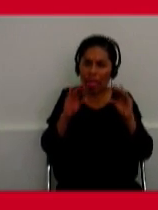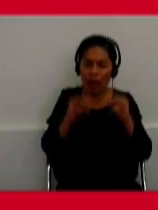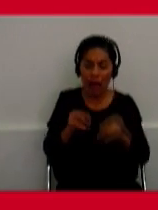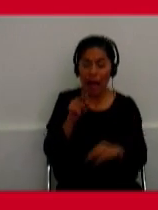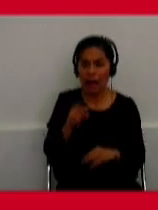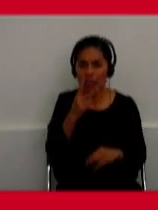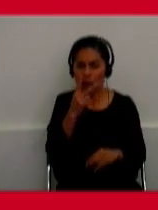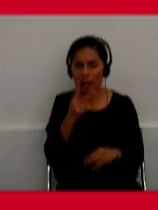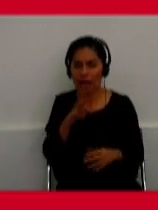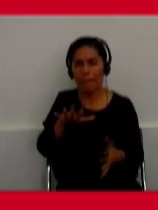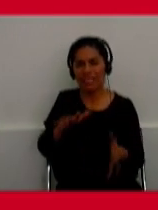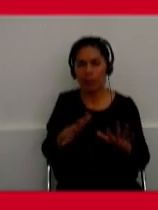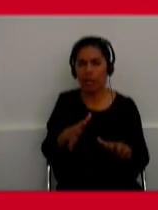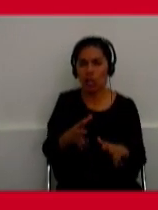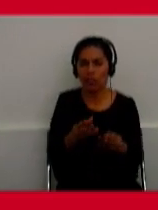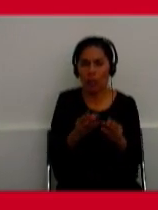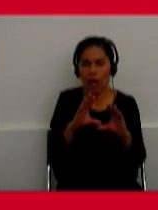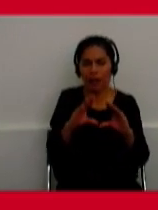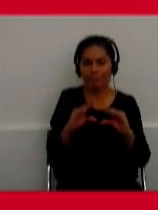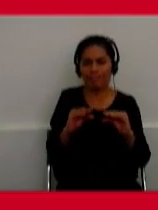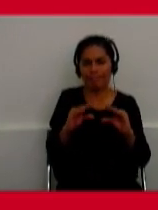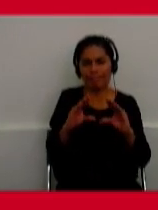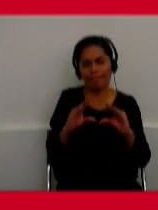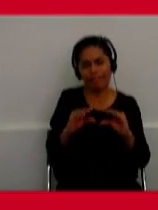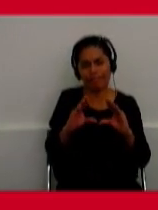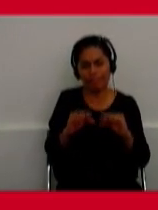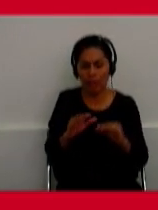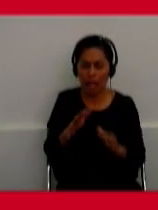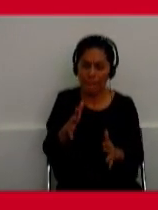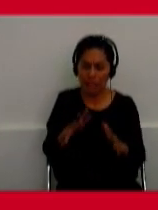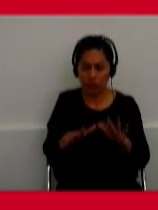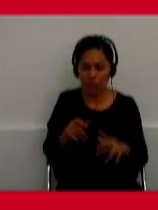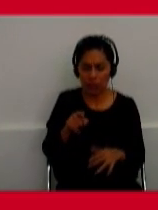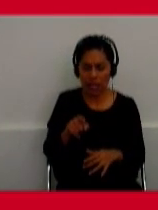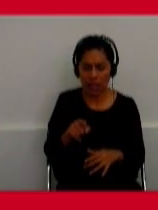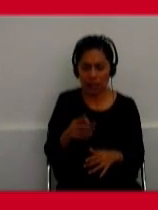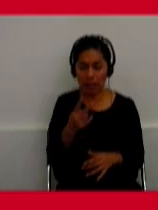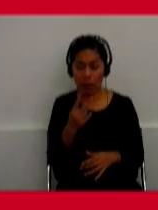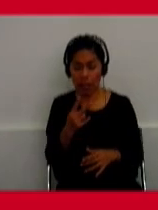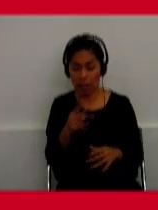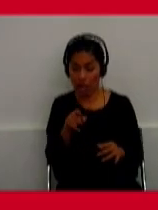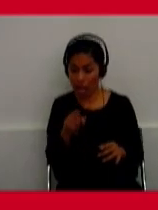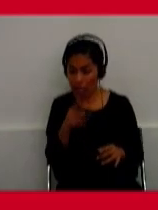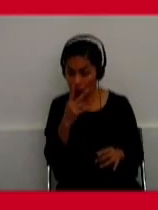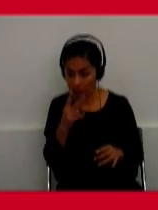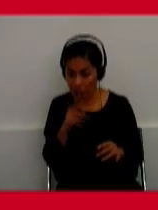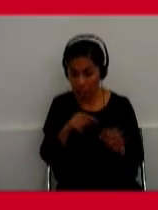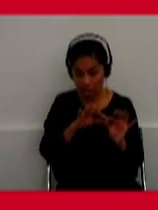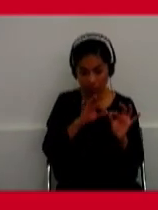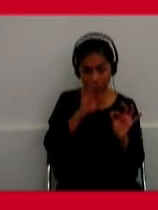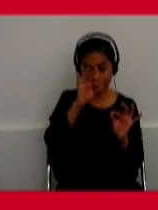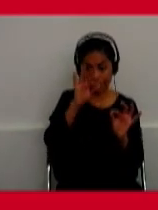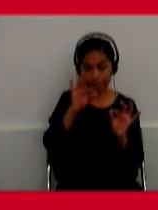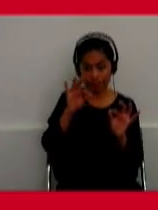entre 68 y 69% de sólidos. Pueden ver en la curva, en la gráfica, que